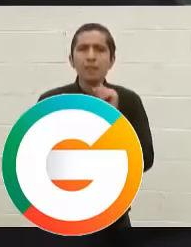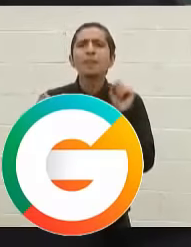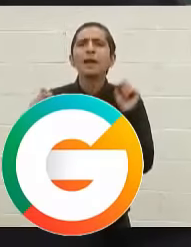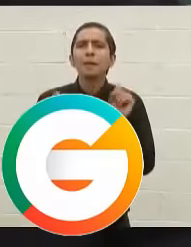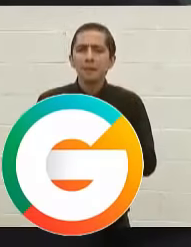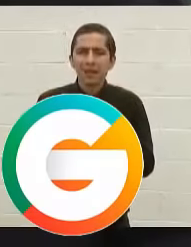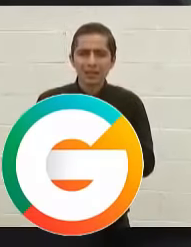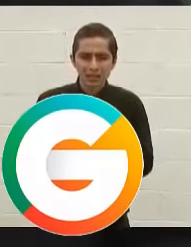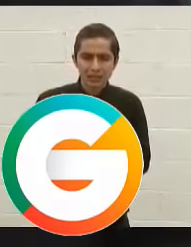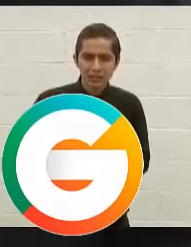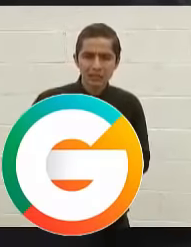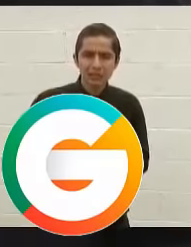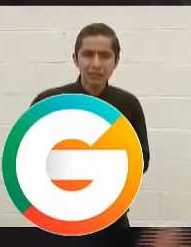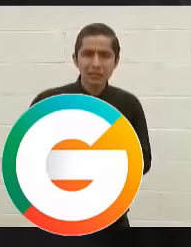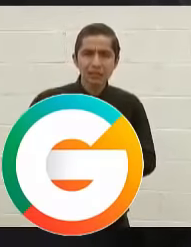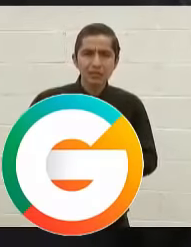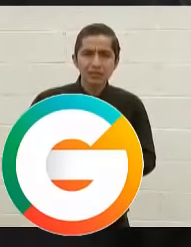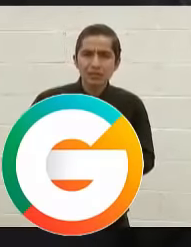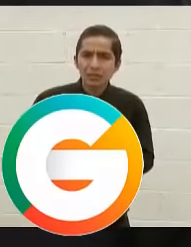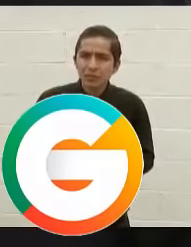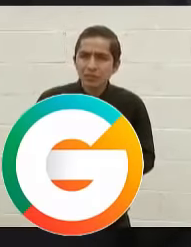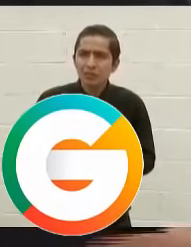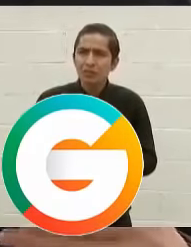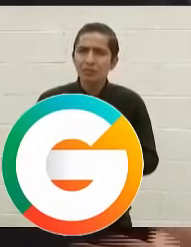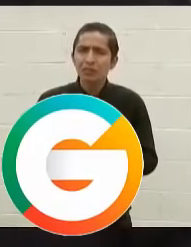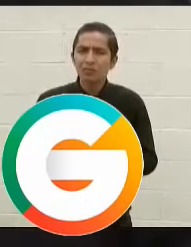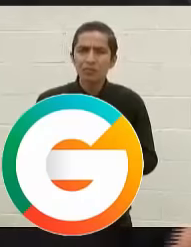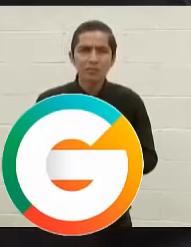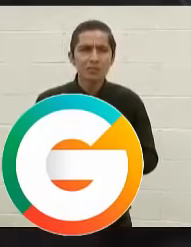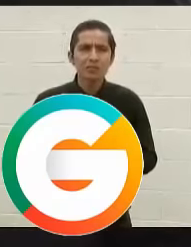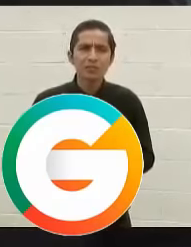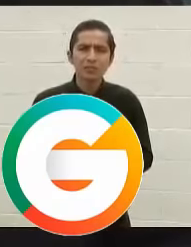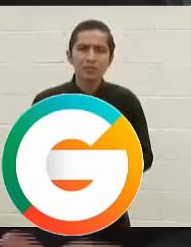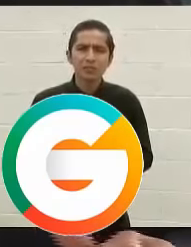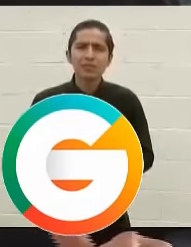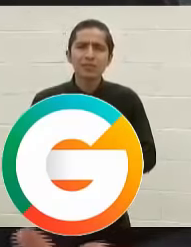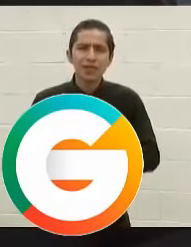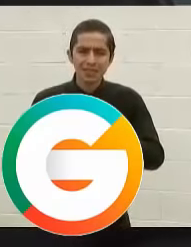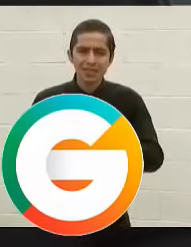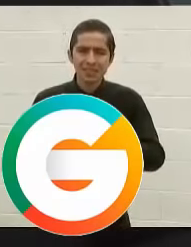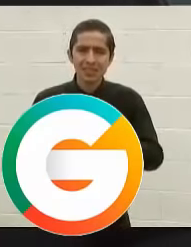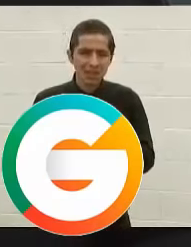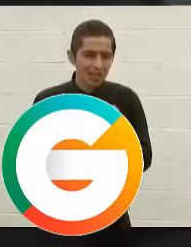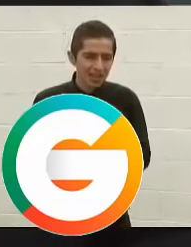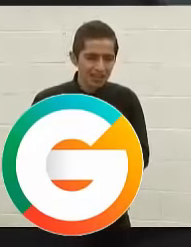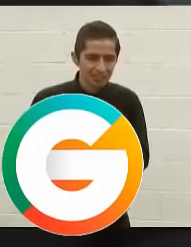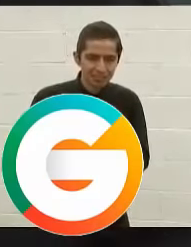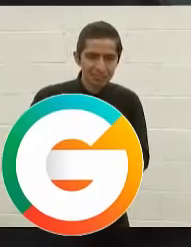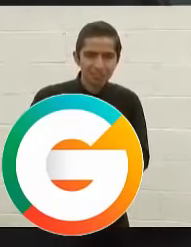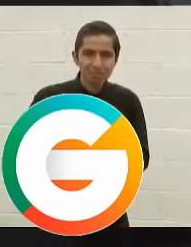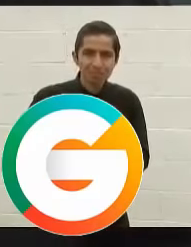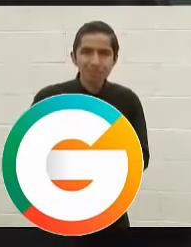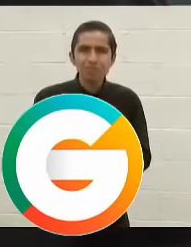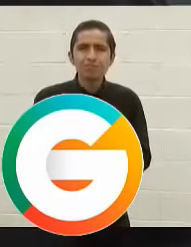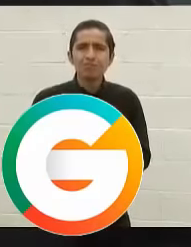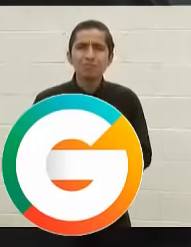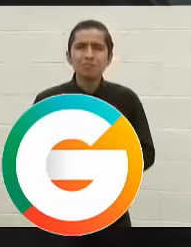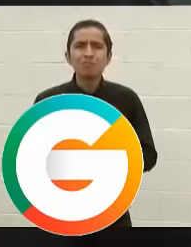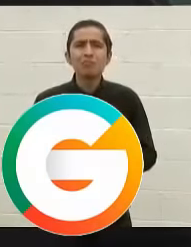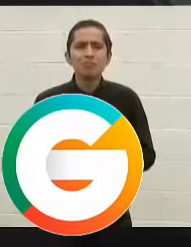señor gobernador de Michoacán, no obstante algunas diferencias respecto a